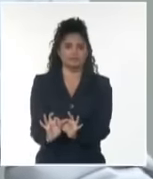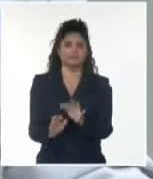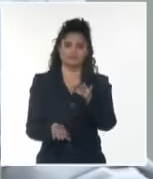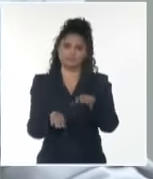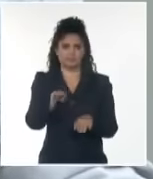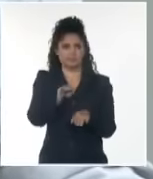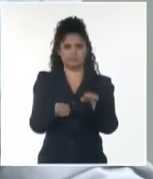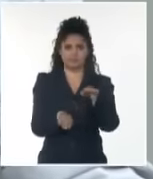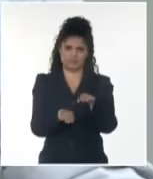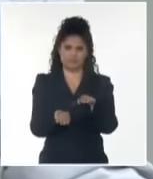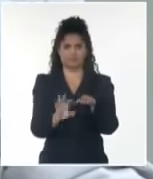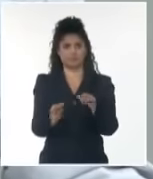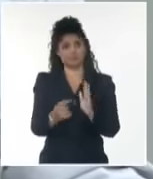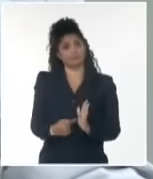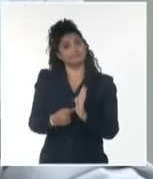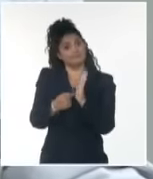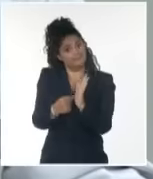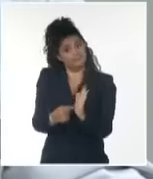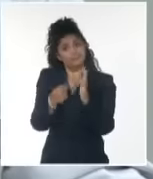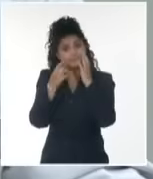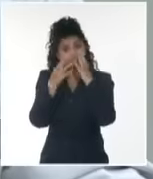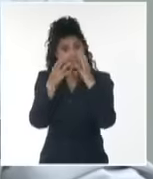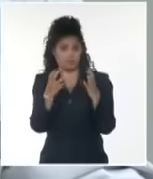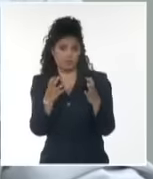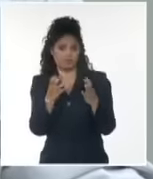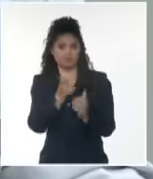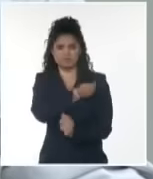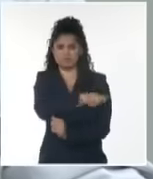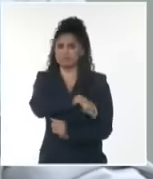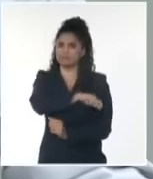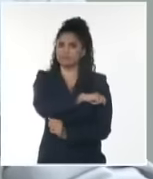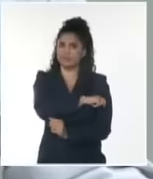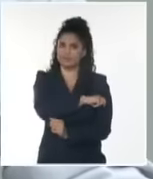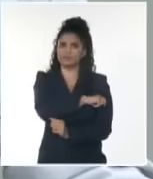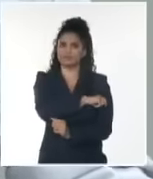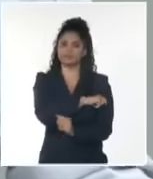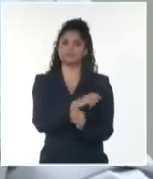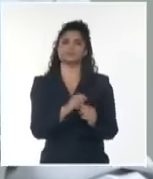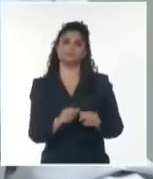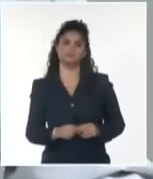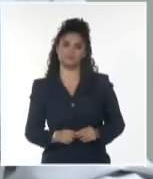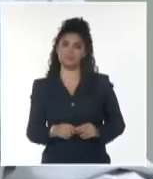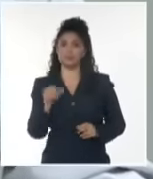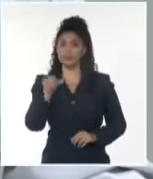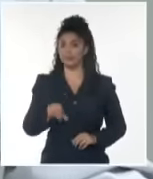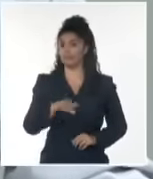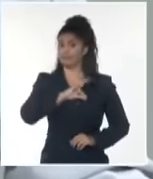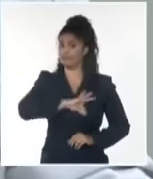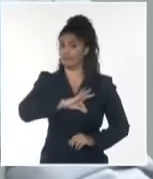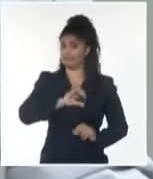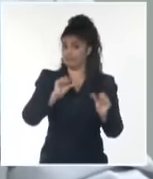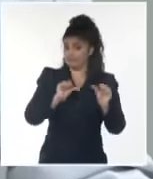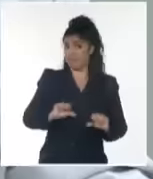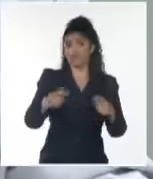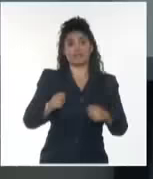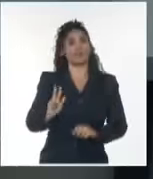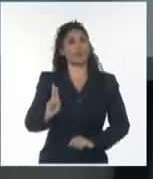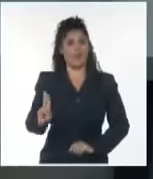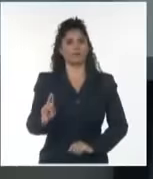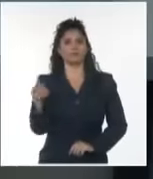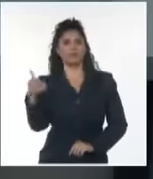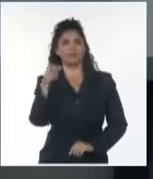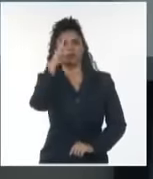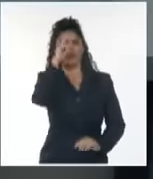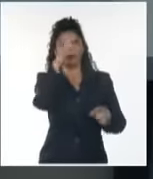de los mensajes más importantes que podemos llevar aquí a nuestra población es que ante estos síntomas acuda a su médico. En cualquier caso. Su médico